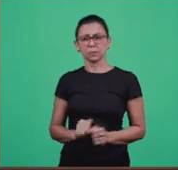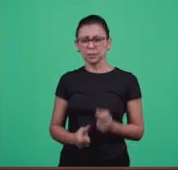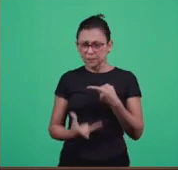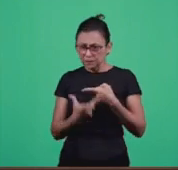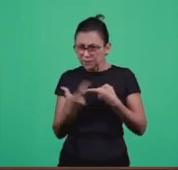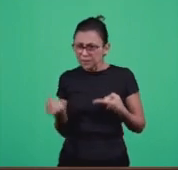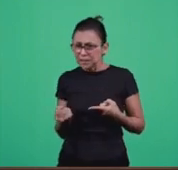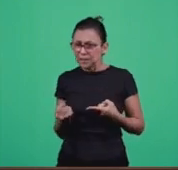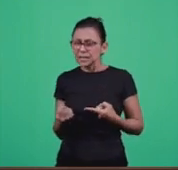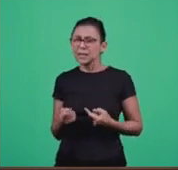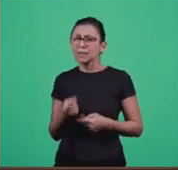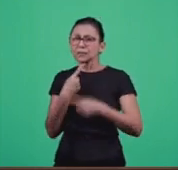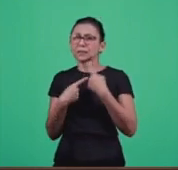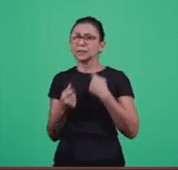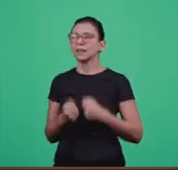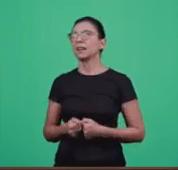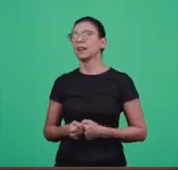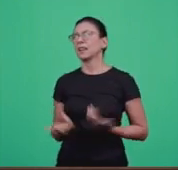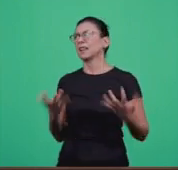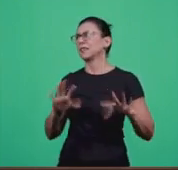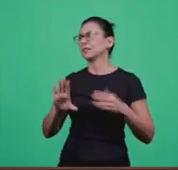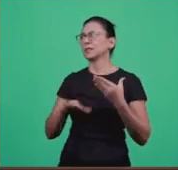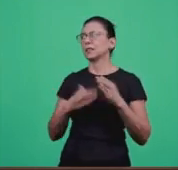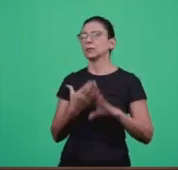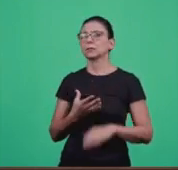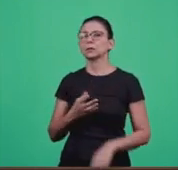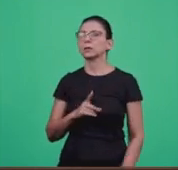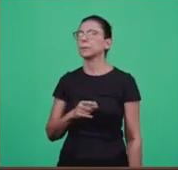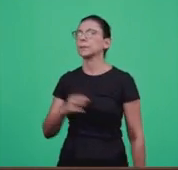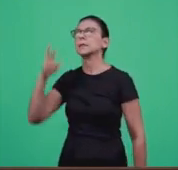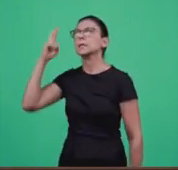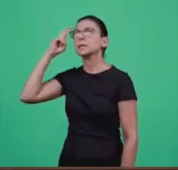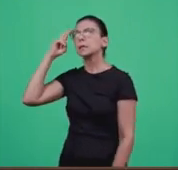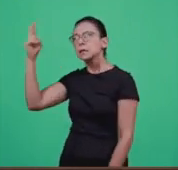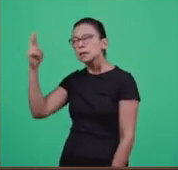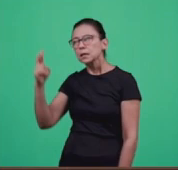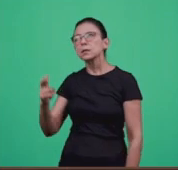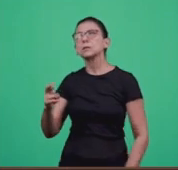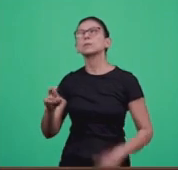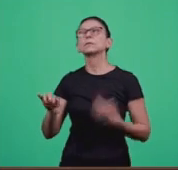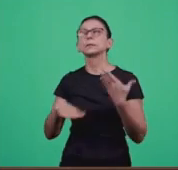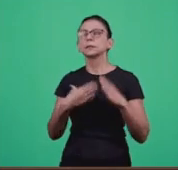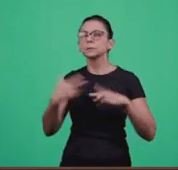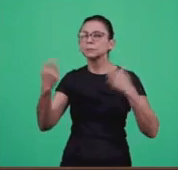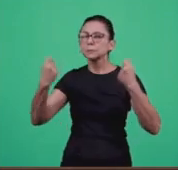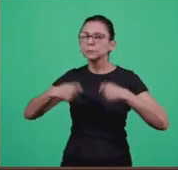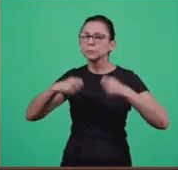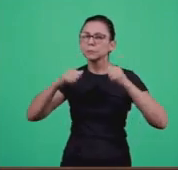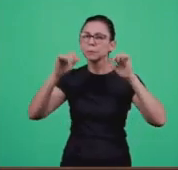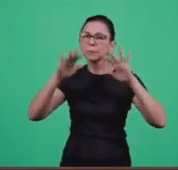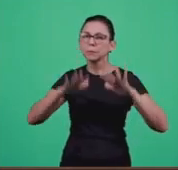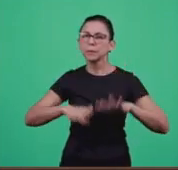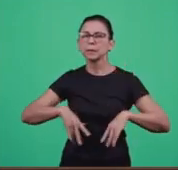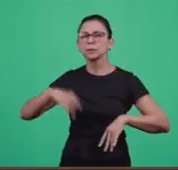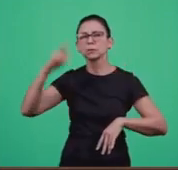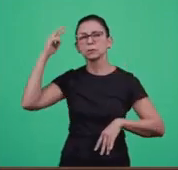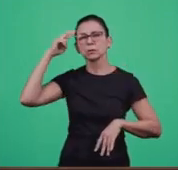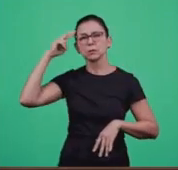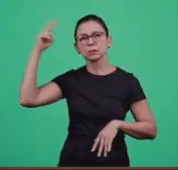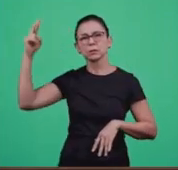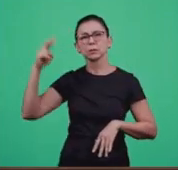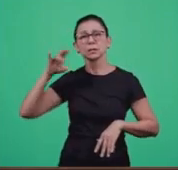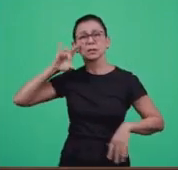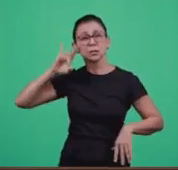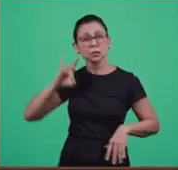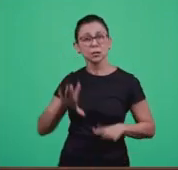Muchas veces nosotros tenemos que vencerla, nuestra propia carne. Ay, Señor, ya no quiero cantar, pero yo voy a cantar porque necesito